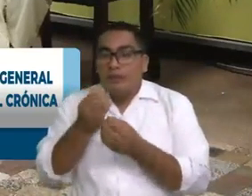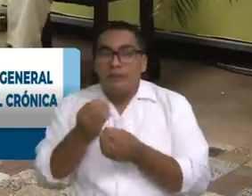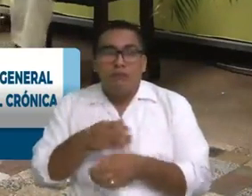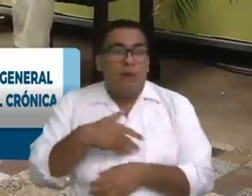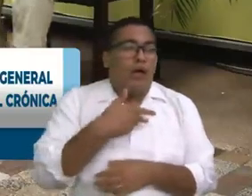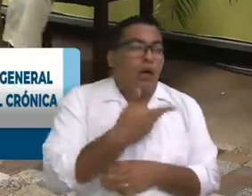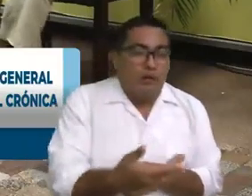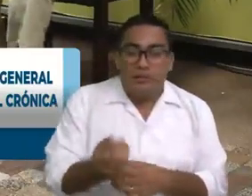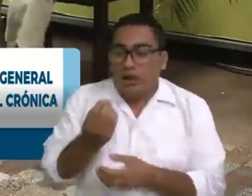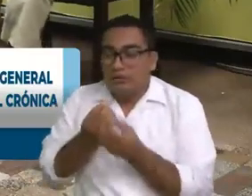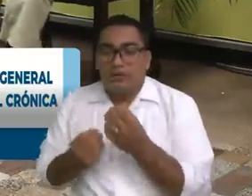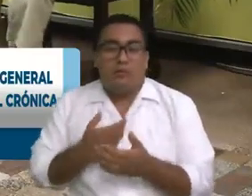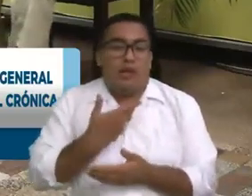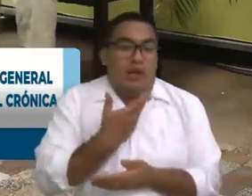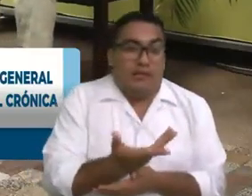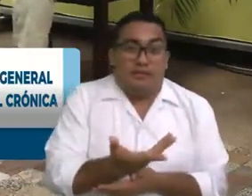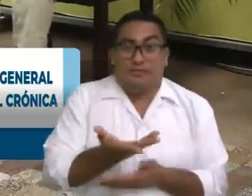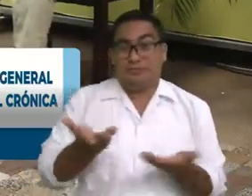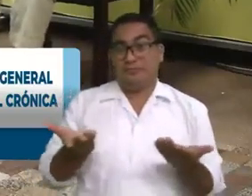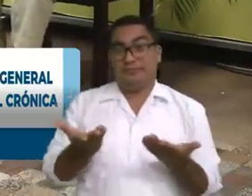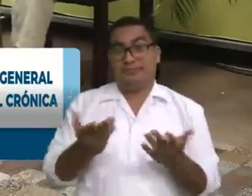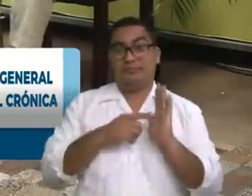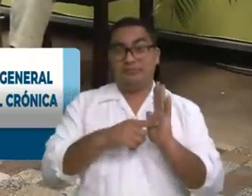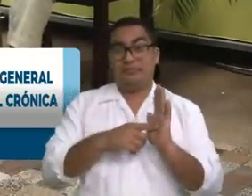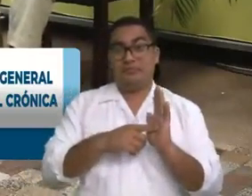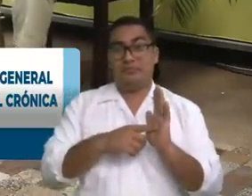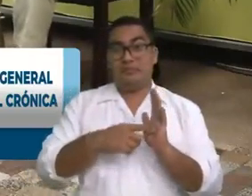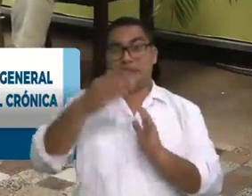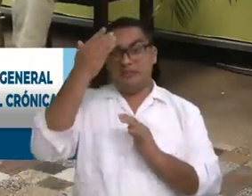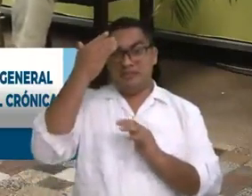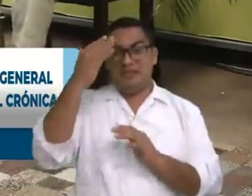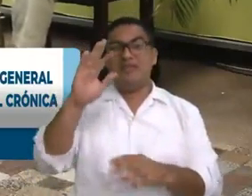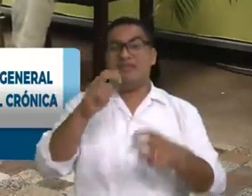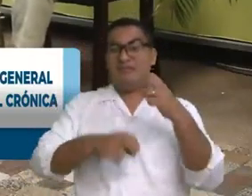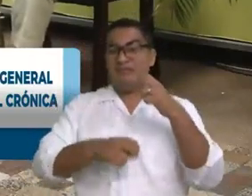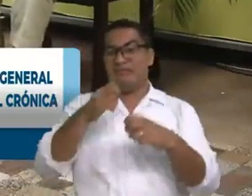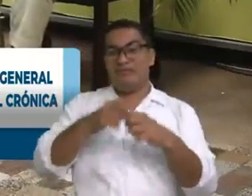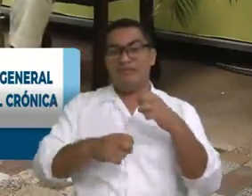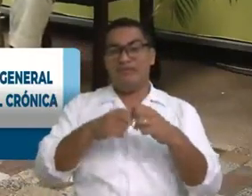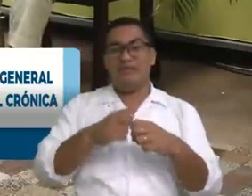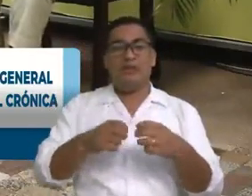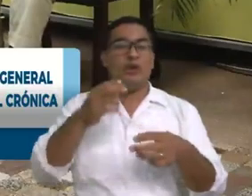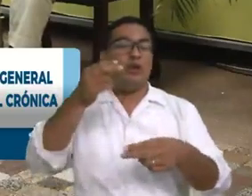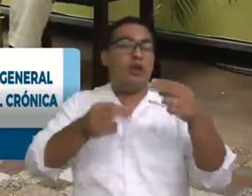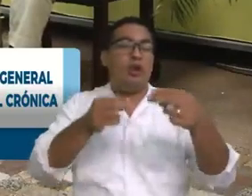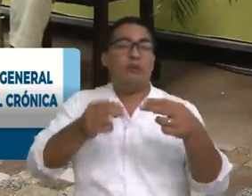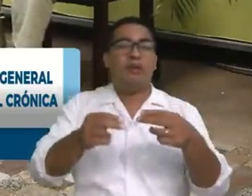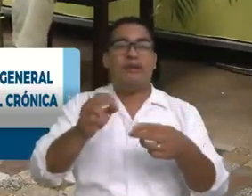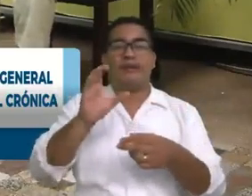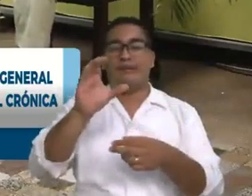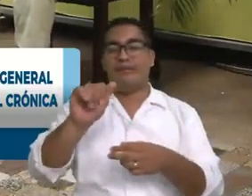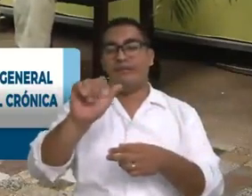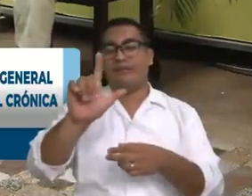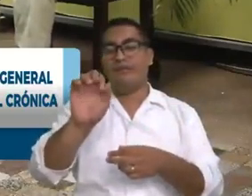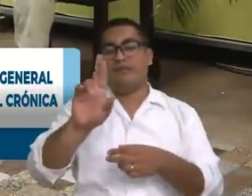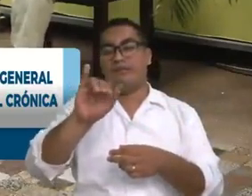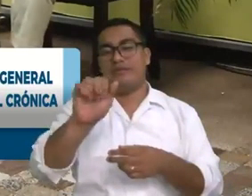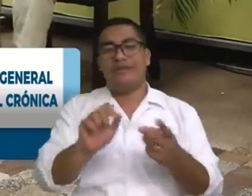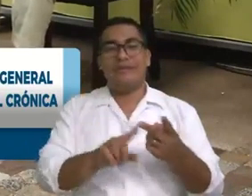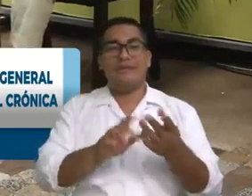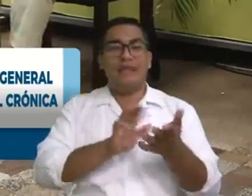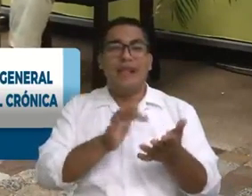No sé. Por ejemplo, esas personas saben cuánto caloría, cuánto azúcar tiene determinado